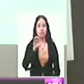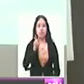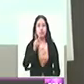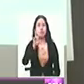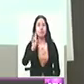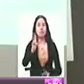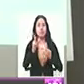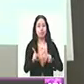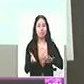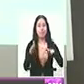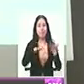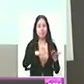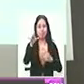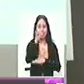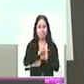8.627.